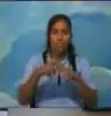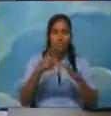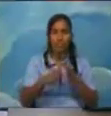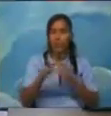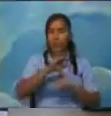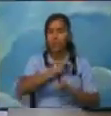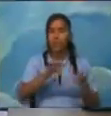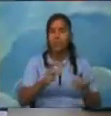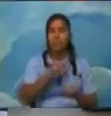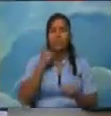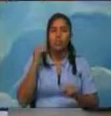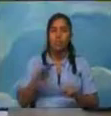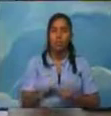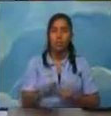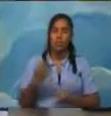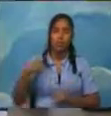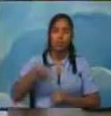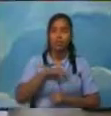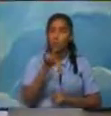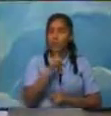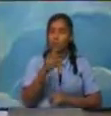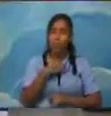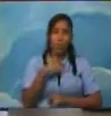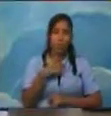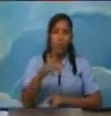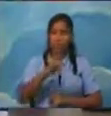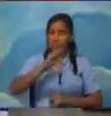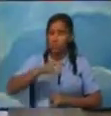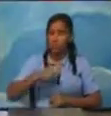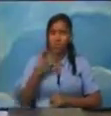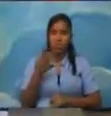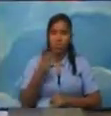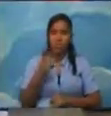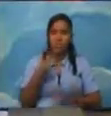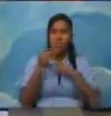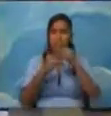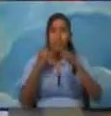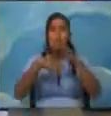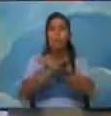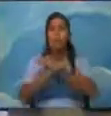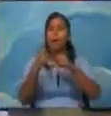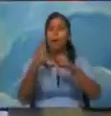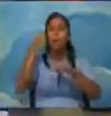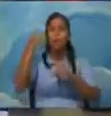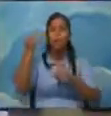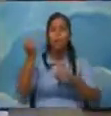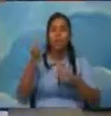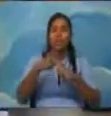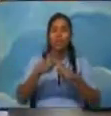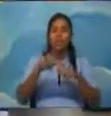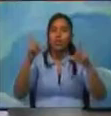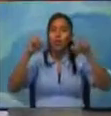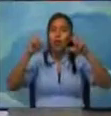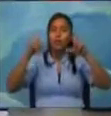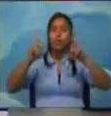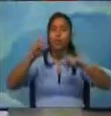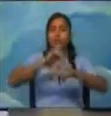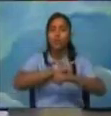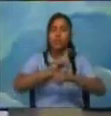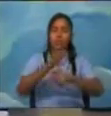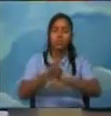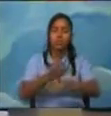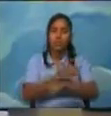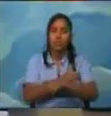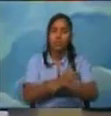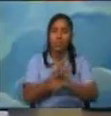se murieron. Nosotros no podemos andar haciendo, vamos a sacar una fotografía